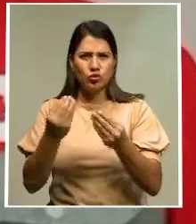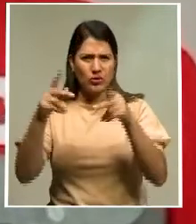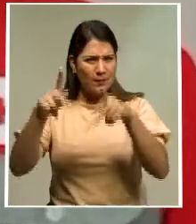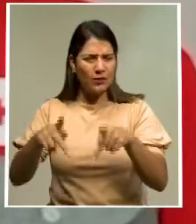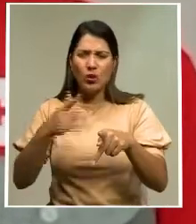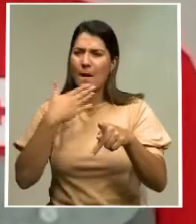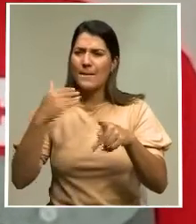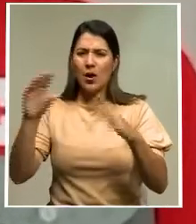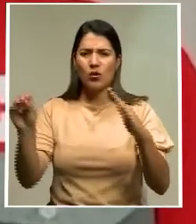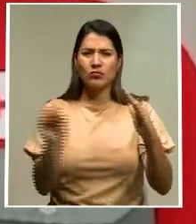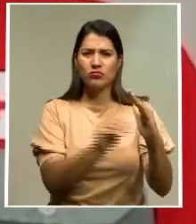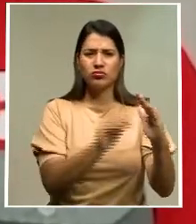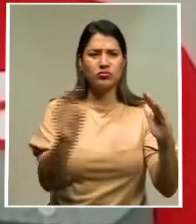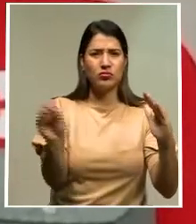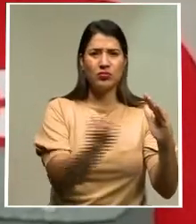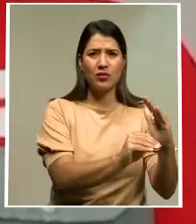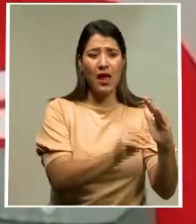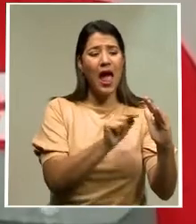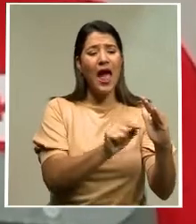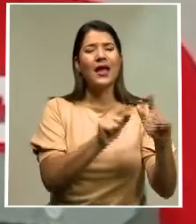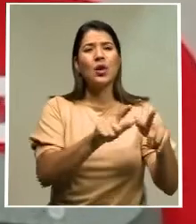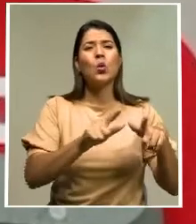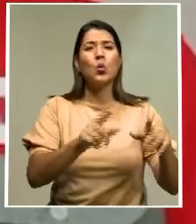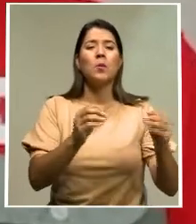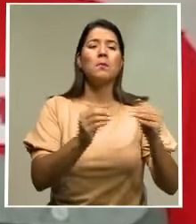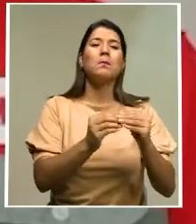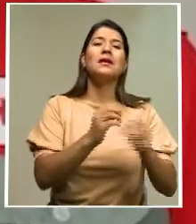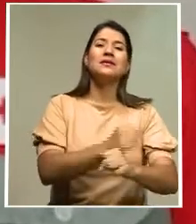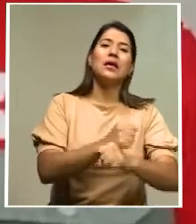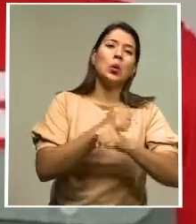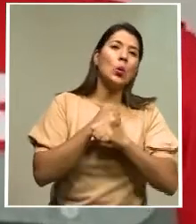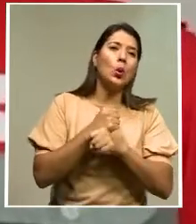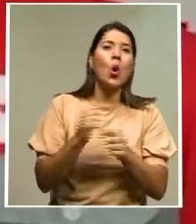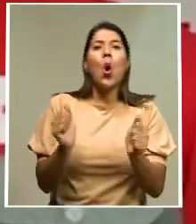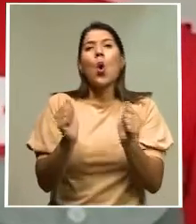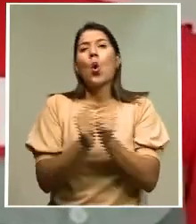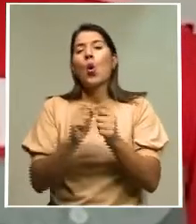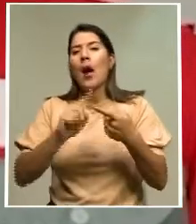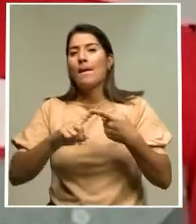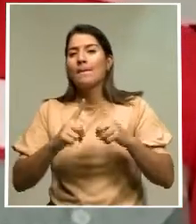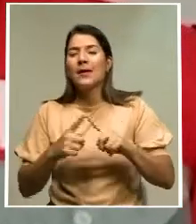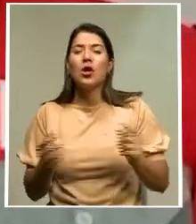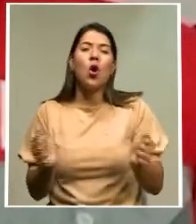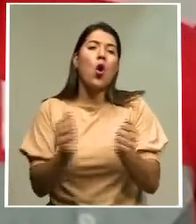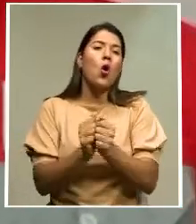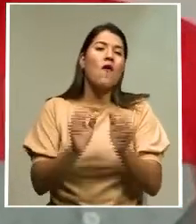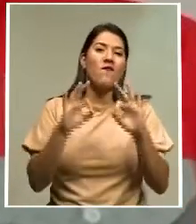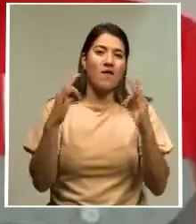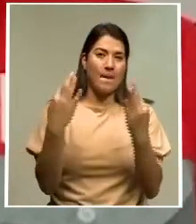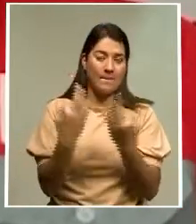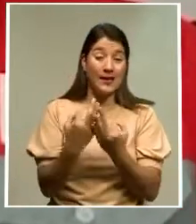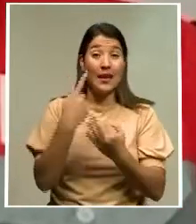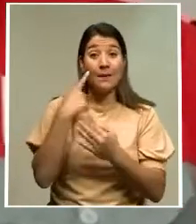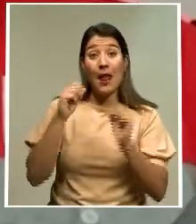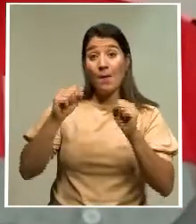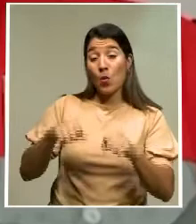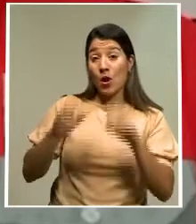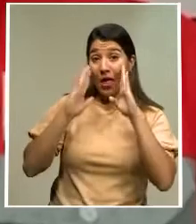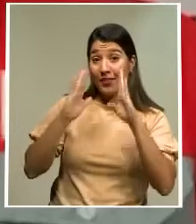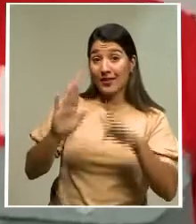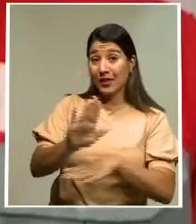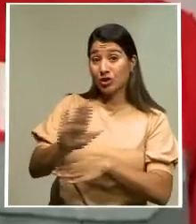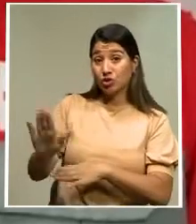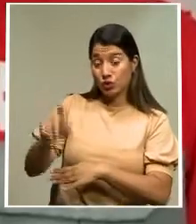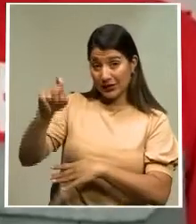se han reubicado con personas amigas o familiares en otros hogares para poder atender las necesidades de estas. Debemos de estar claros